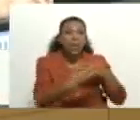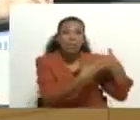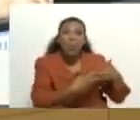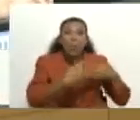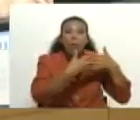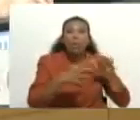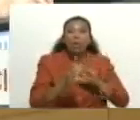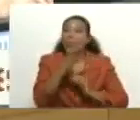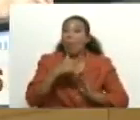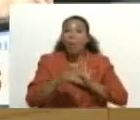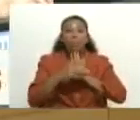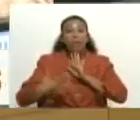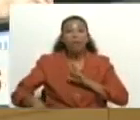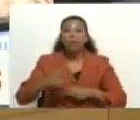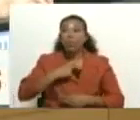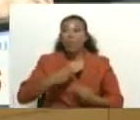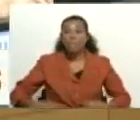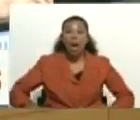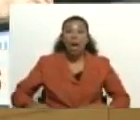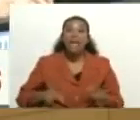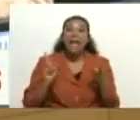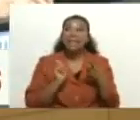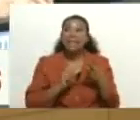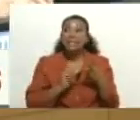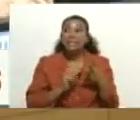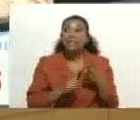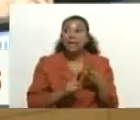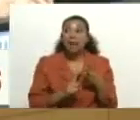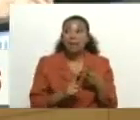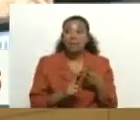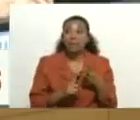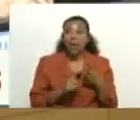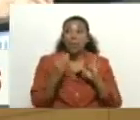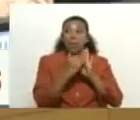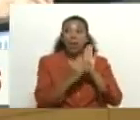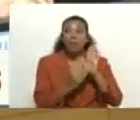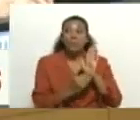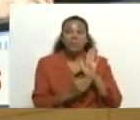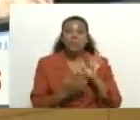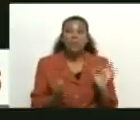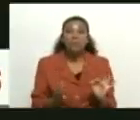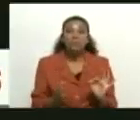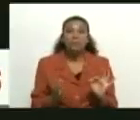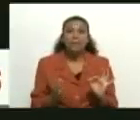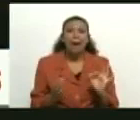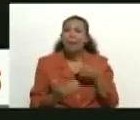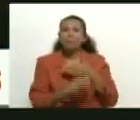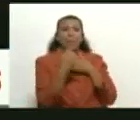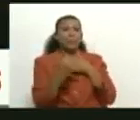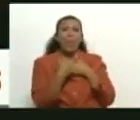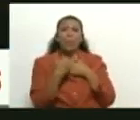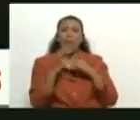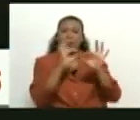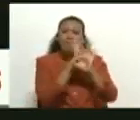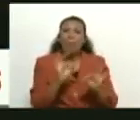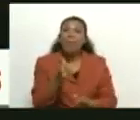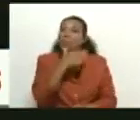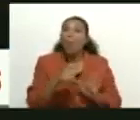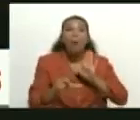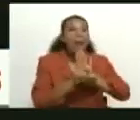derechos humanos. Y la tercera razón es porque las medidas coercitivas unilaterales son instrumentos